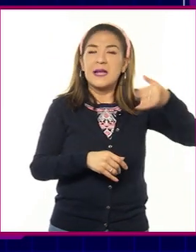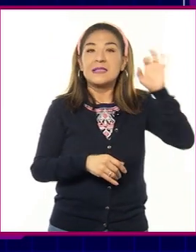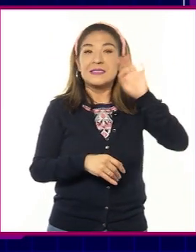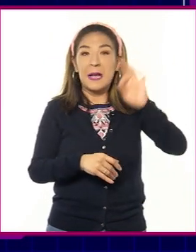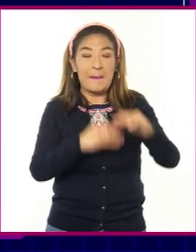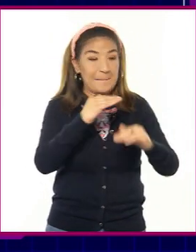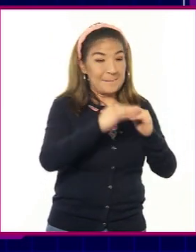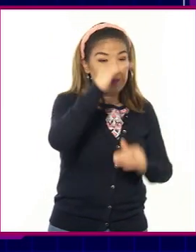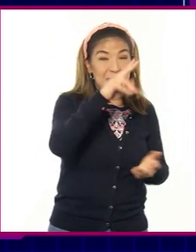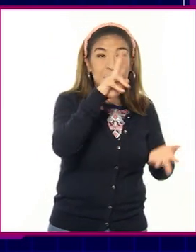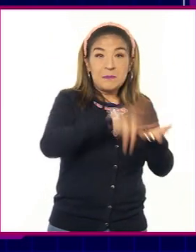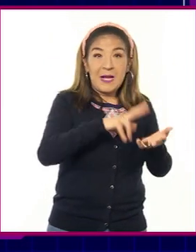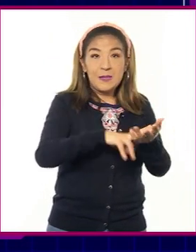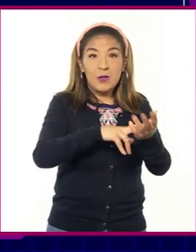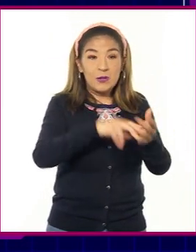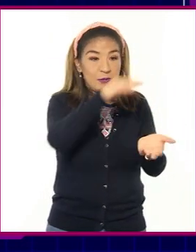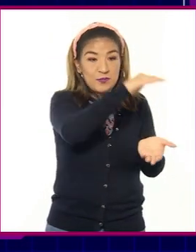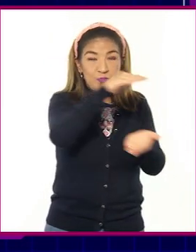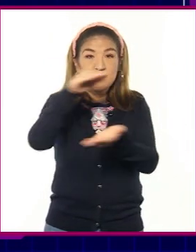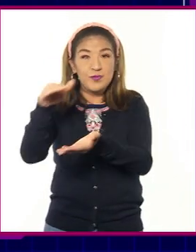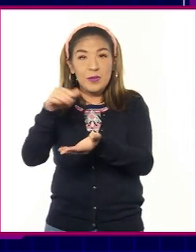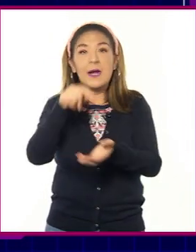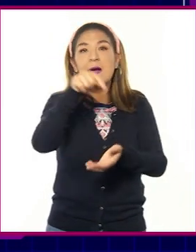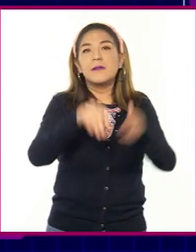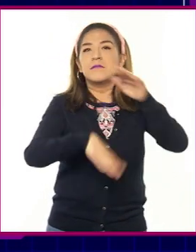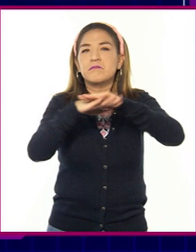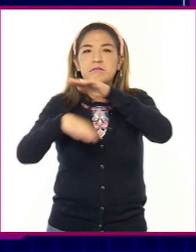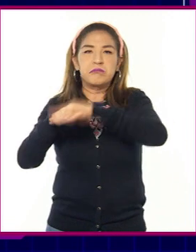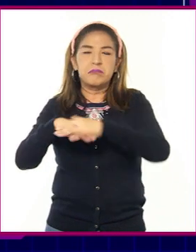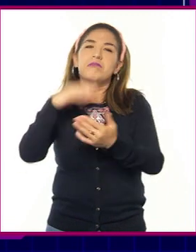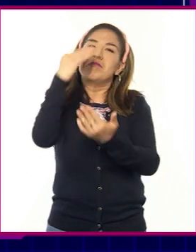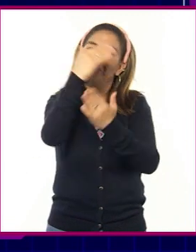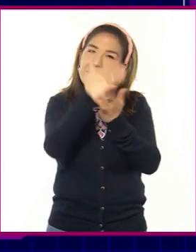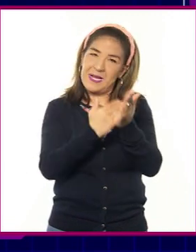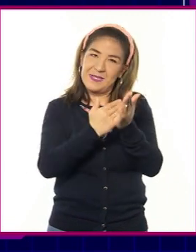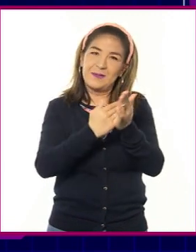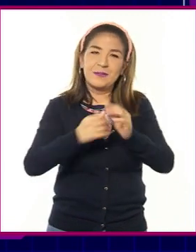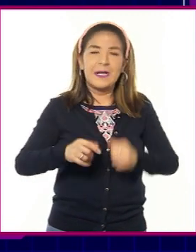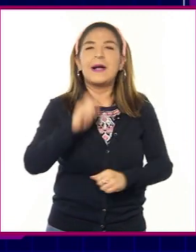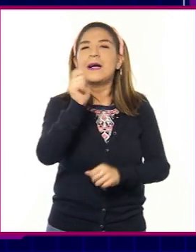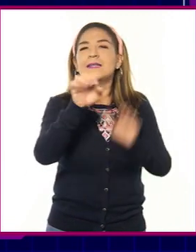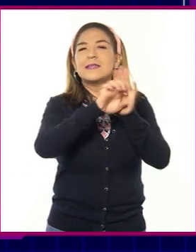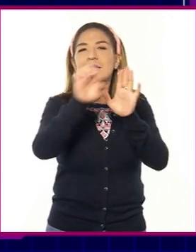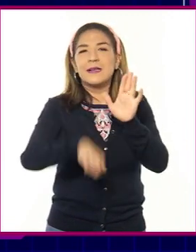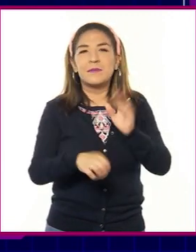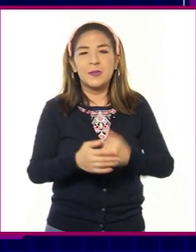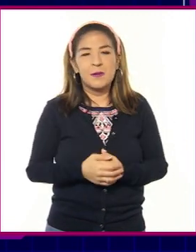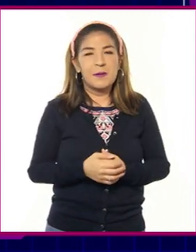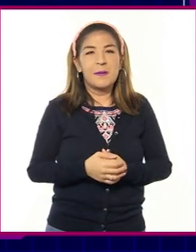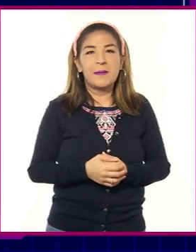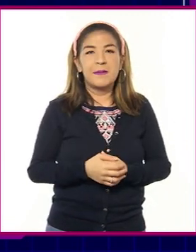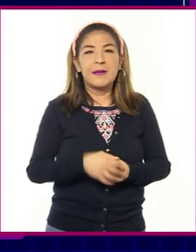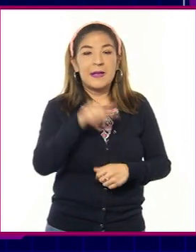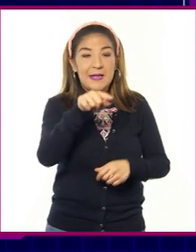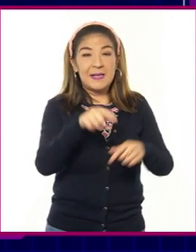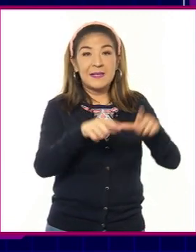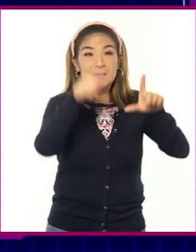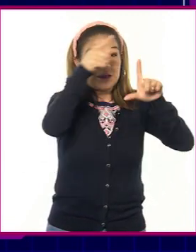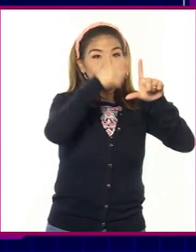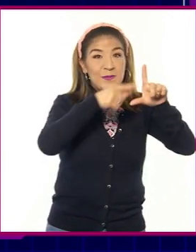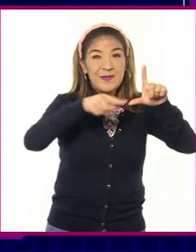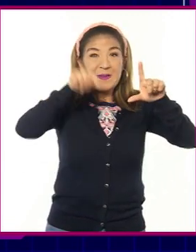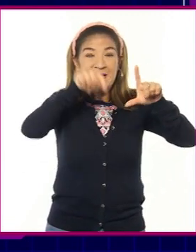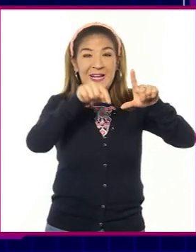mayor es la cantidad de envases, la capacidad de ellos será menor. Es decir que, mientras más se acerca la curva al eje